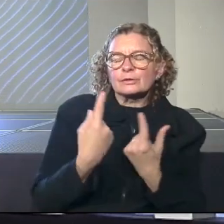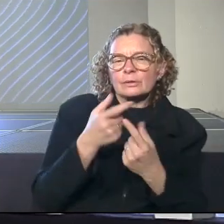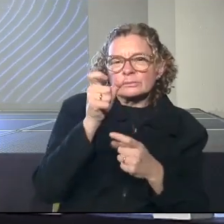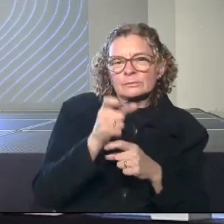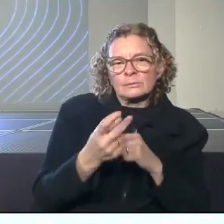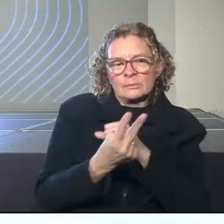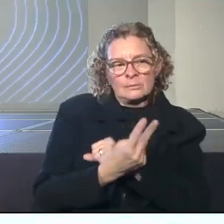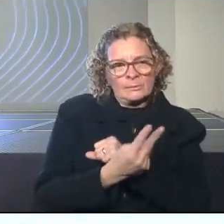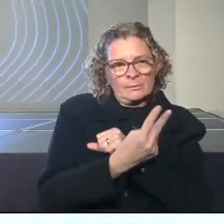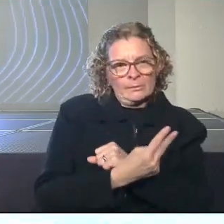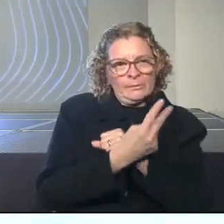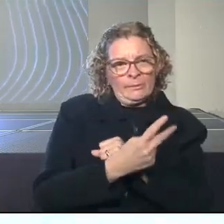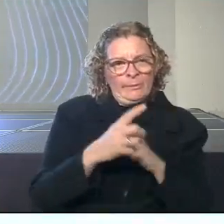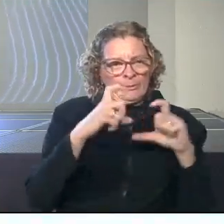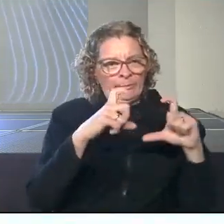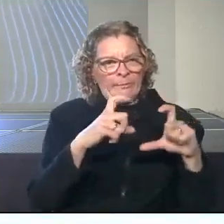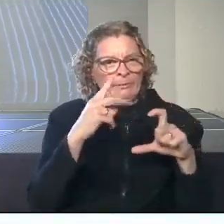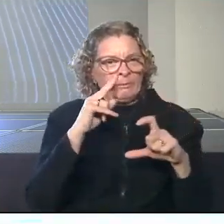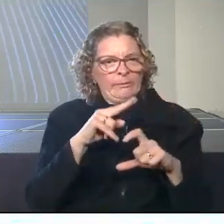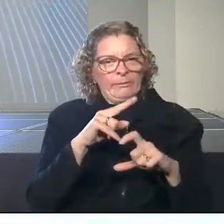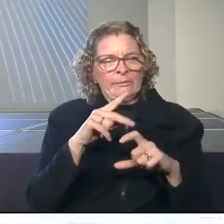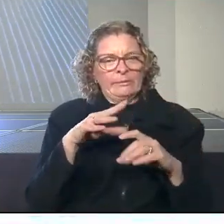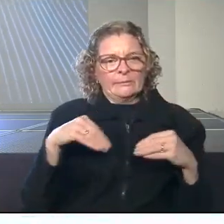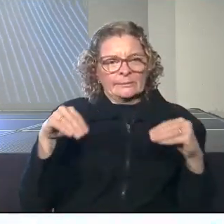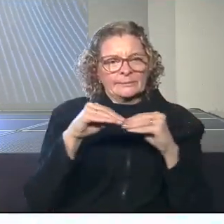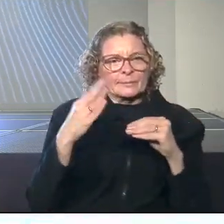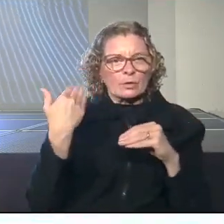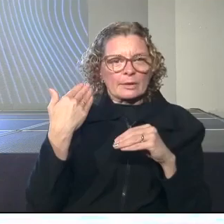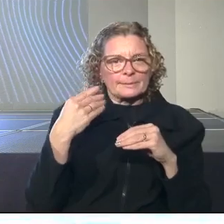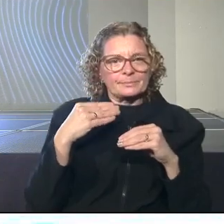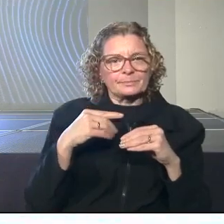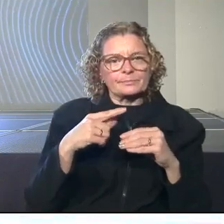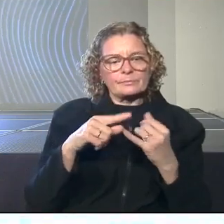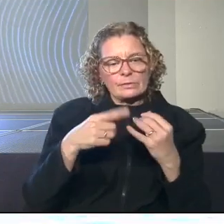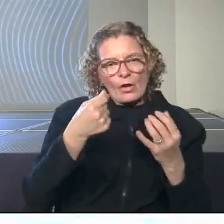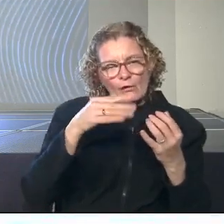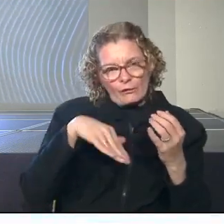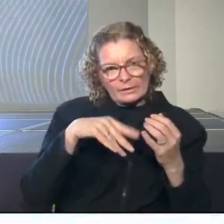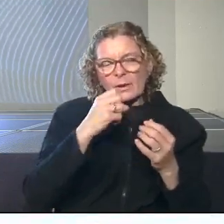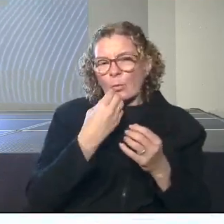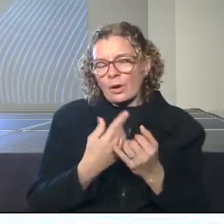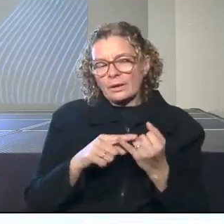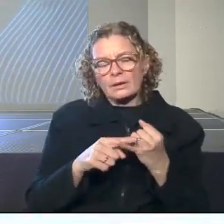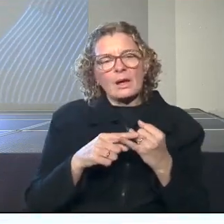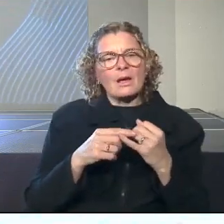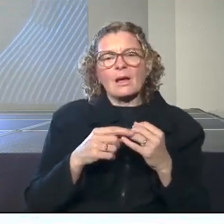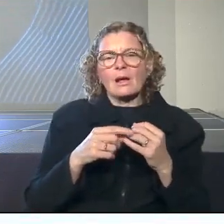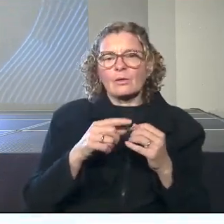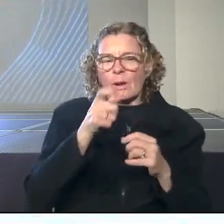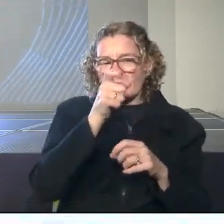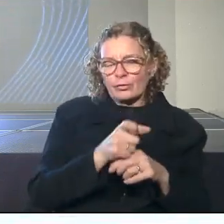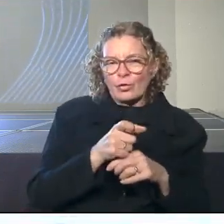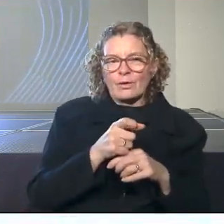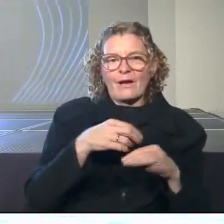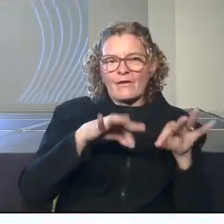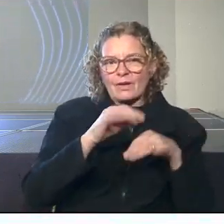usuarios vengan a nuestras publicaciones. Bueno, con todo lo anterior, o sea, manteniendo una oferta saludable y teniendo una buena reputación, tenemos